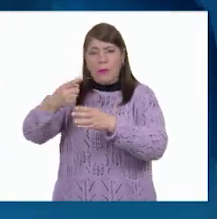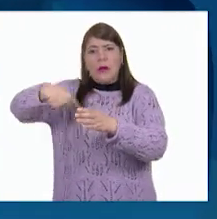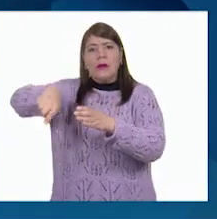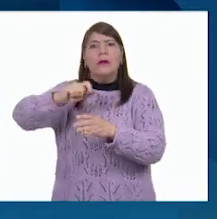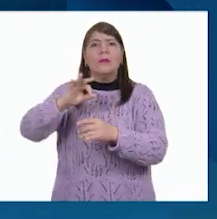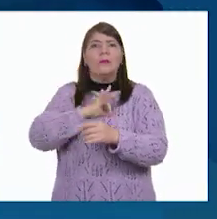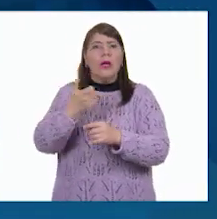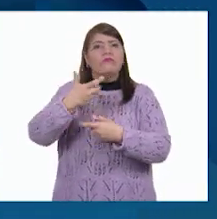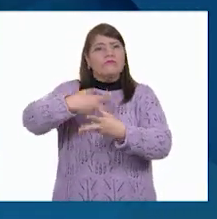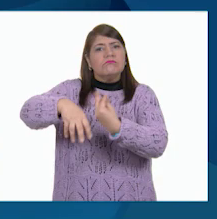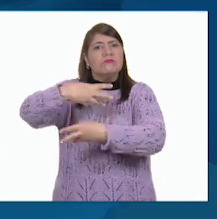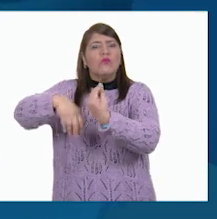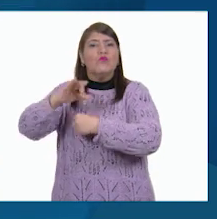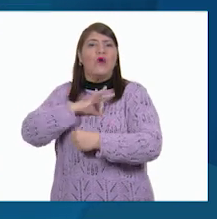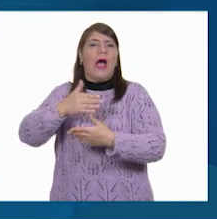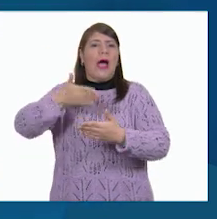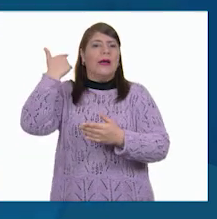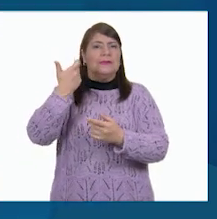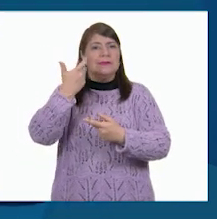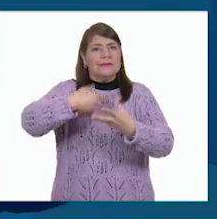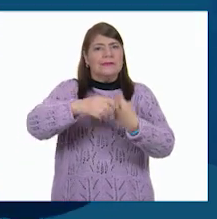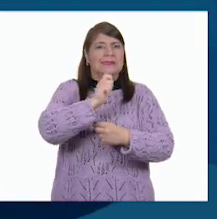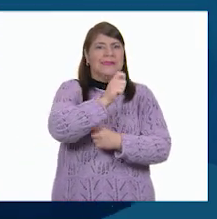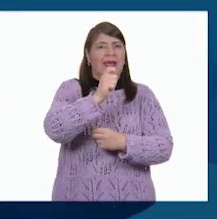de la economía porfiriana.